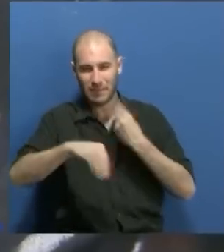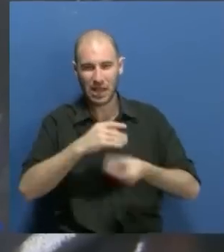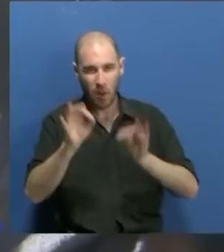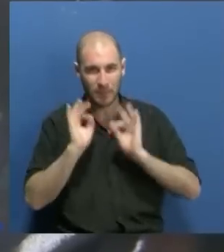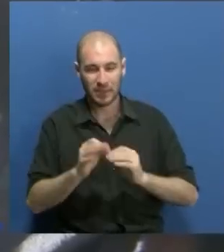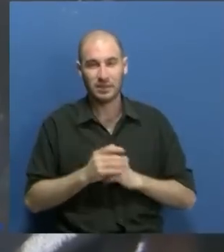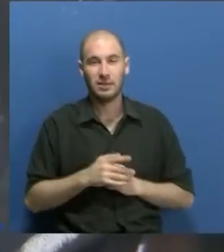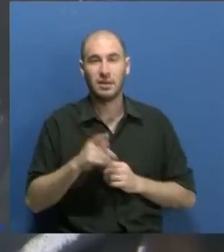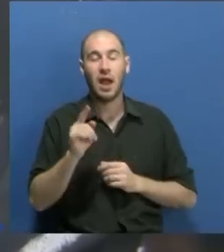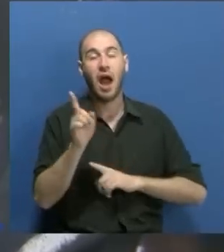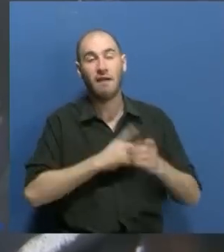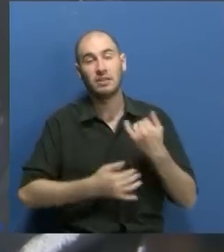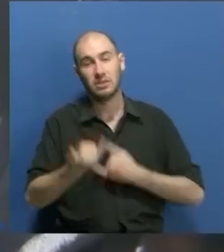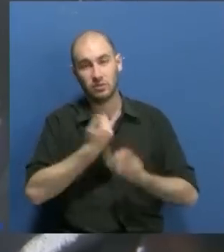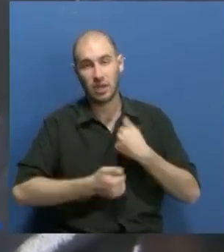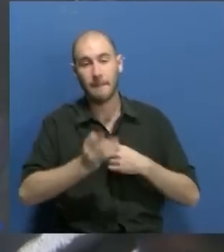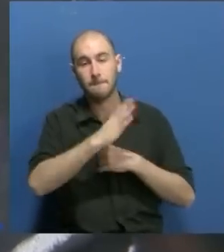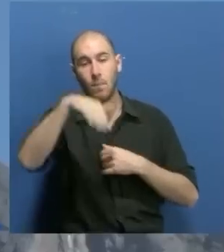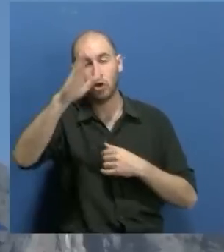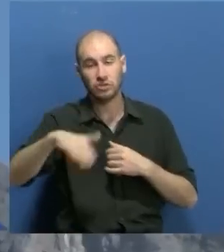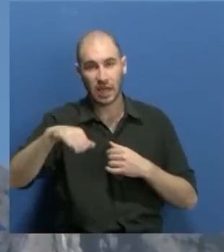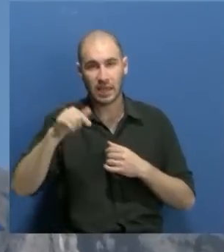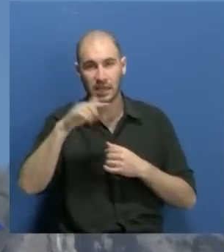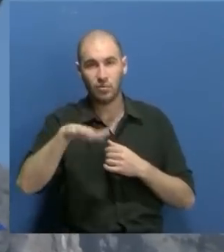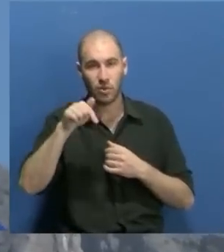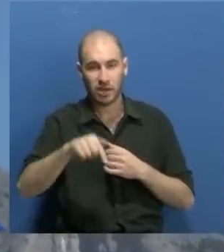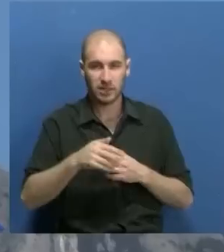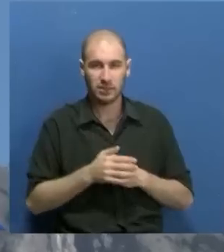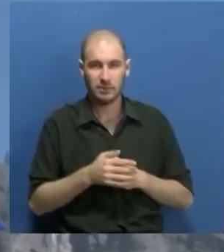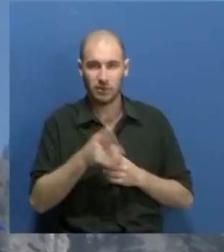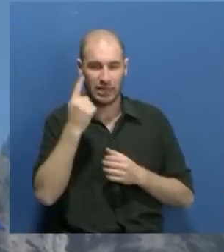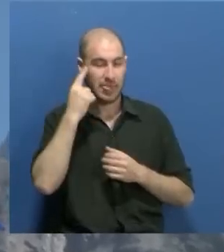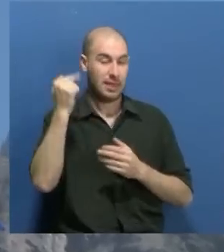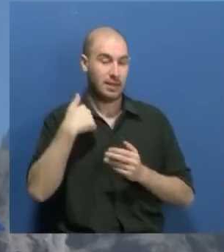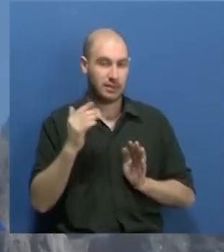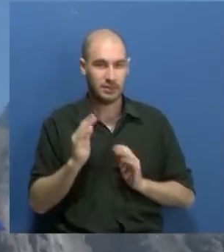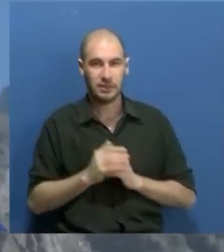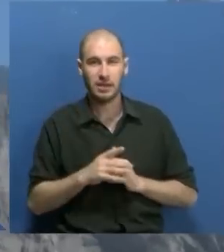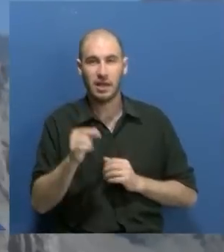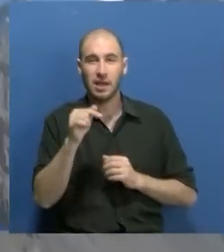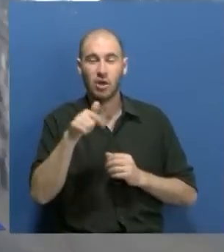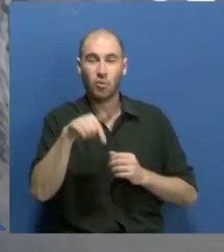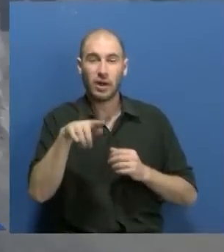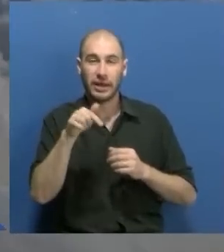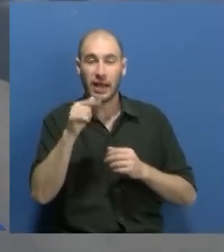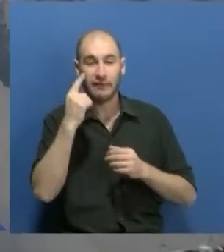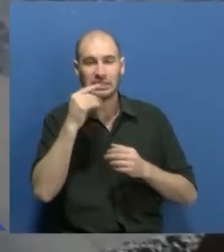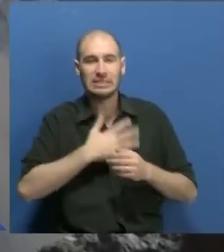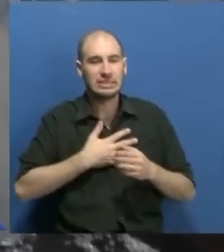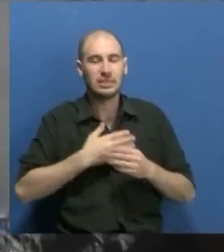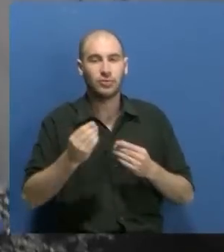Y lo que decía a veces que la cordillera no se considera, creemos, ¿no? Nunca vamos a saber exactamente qué pensaban y qué